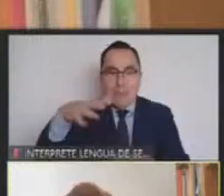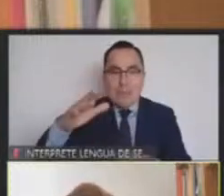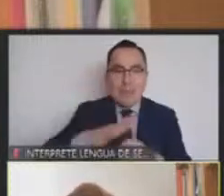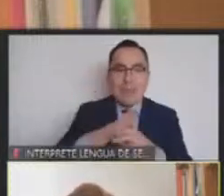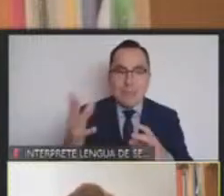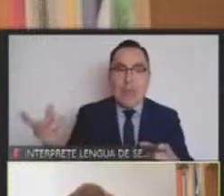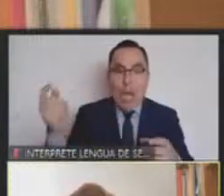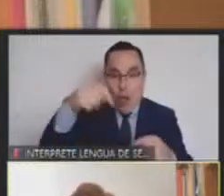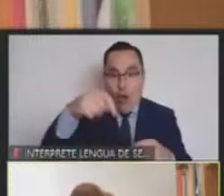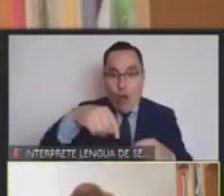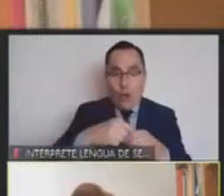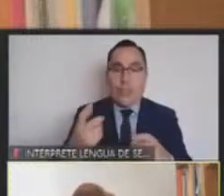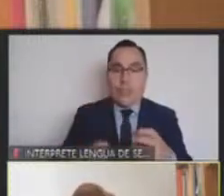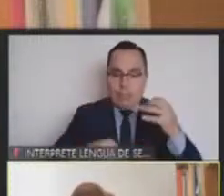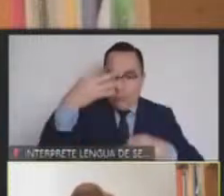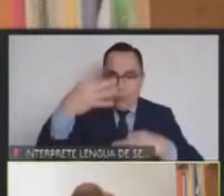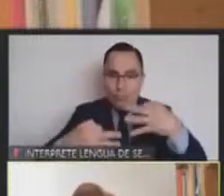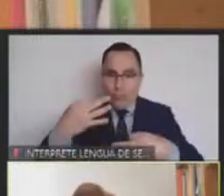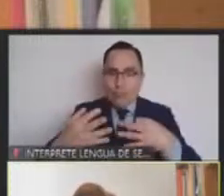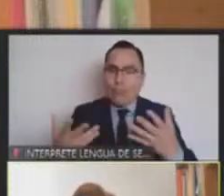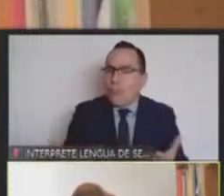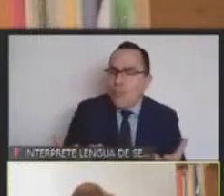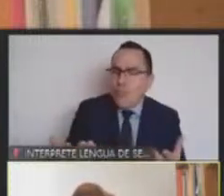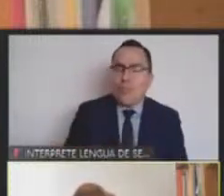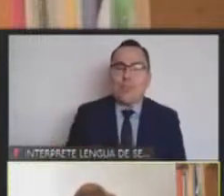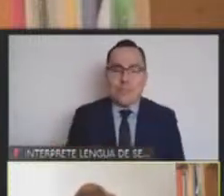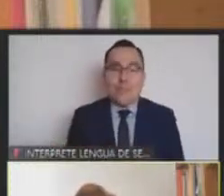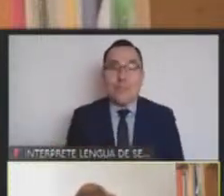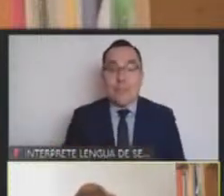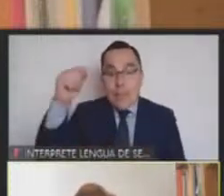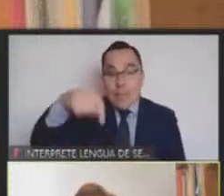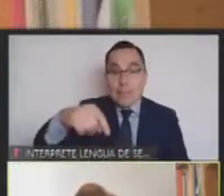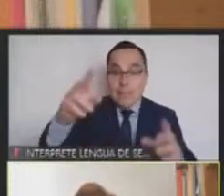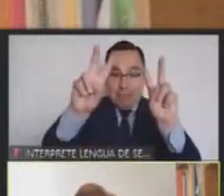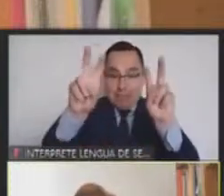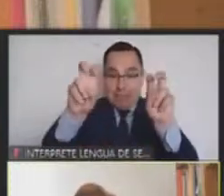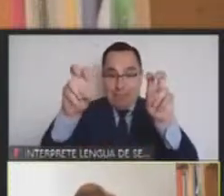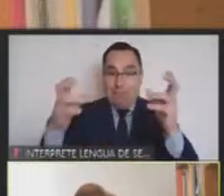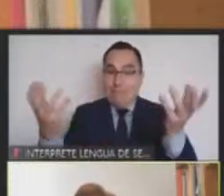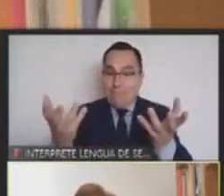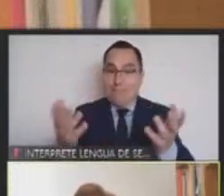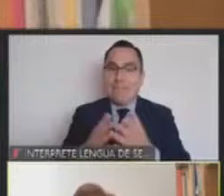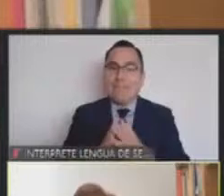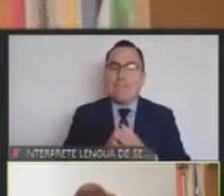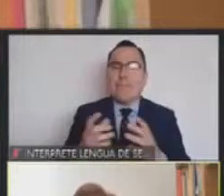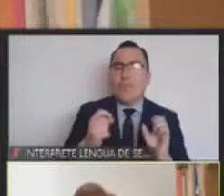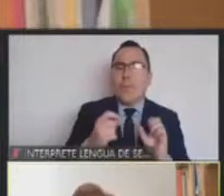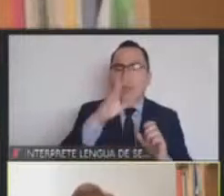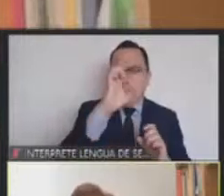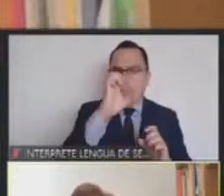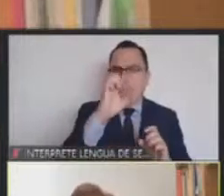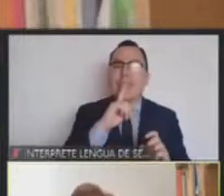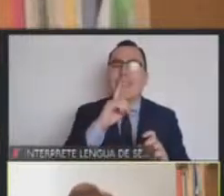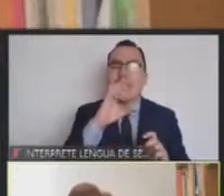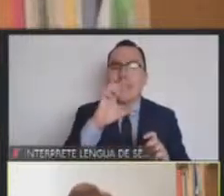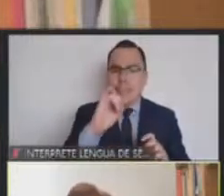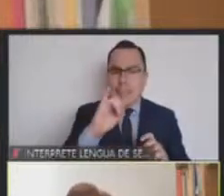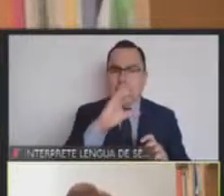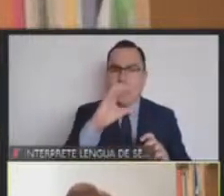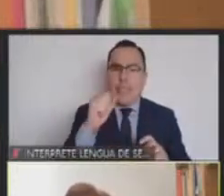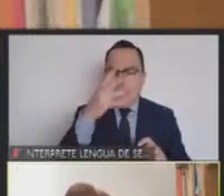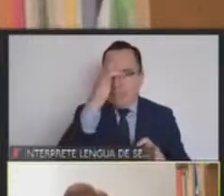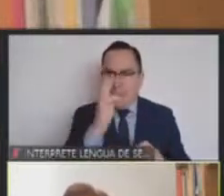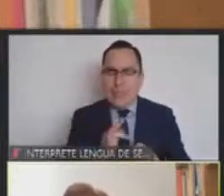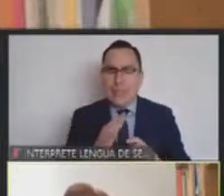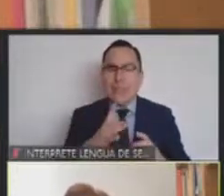judicatura. A mí me corresponde, como se anunciaba, hablar sobre la ética judicial y los códigos de ética